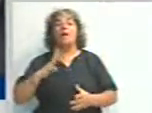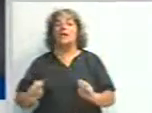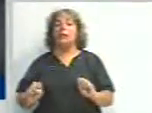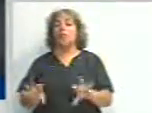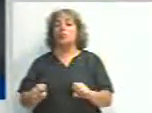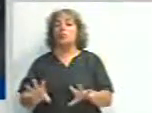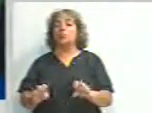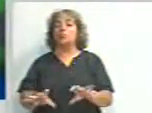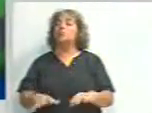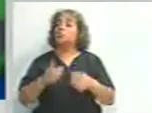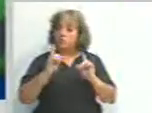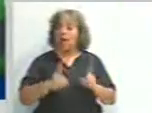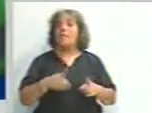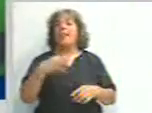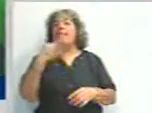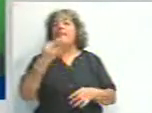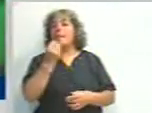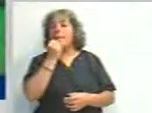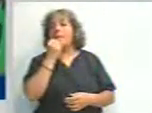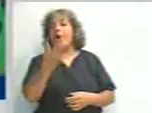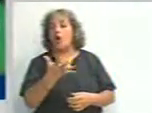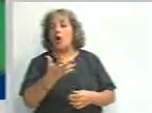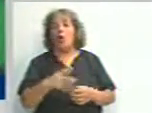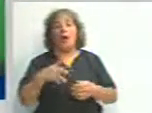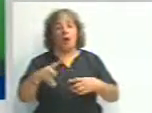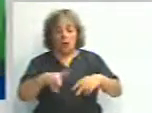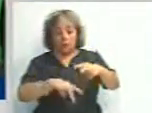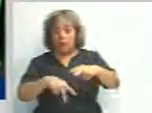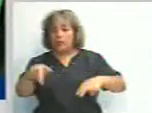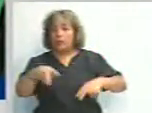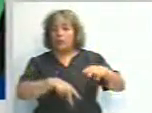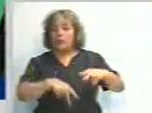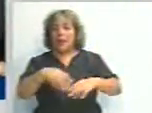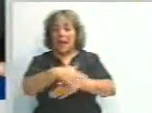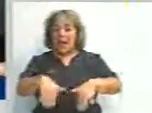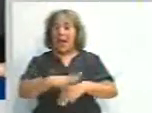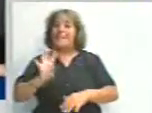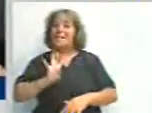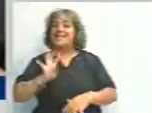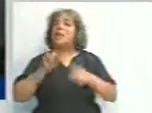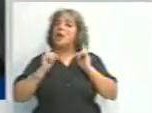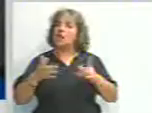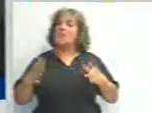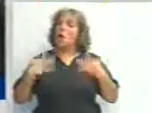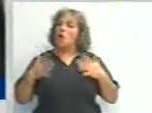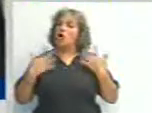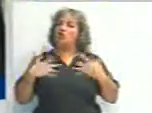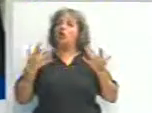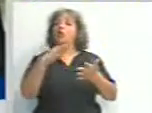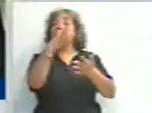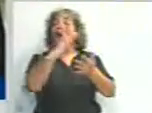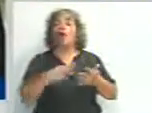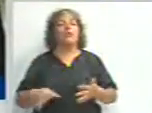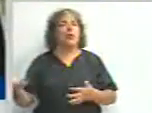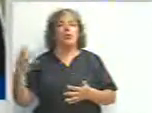luces. Tenemos que mejorar lo que es la doble paso en línea amarilla. Muy contentos, como les decía, lo que es el operativo en